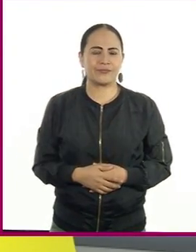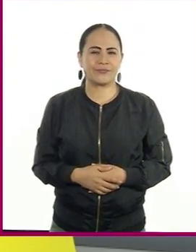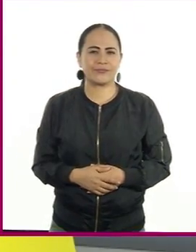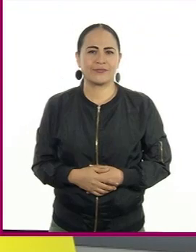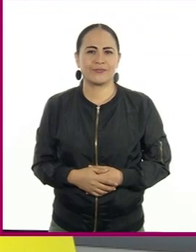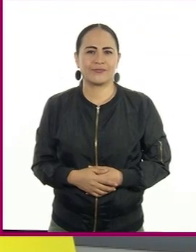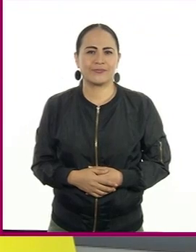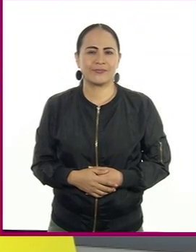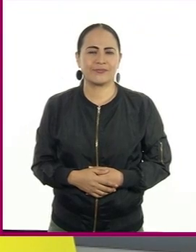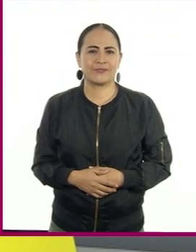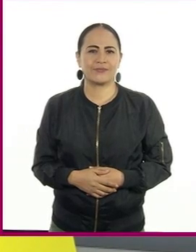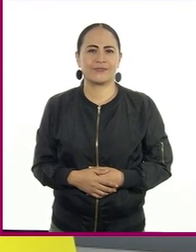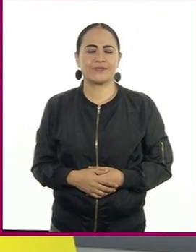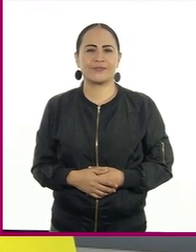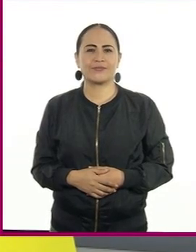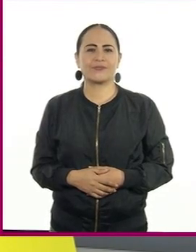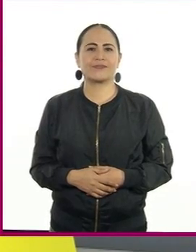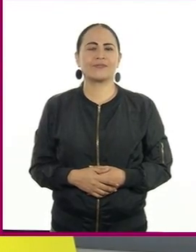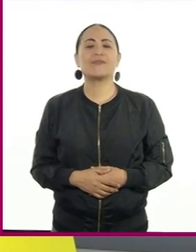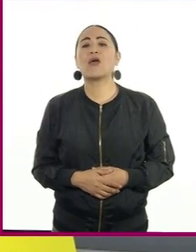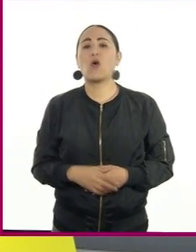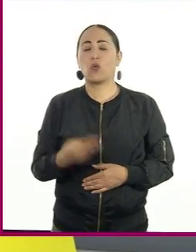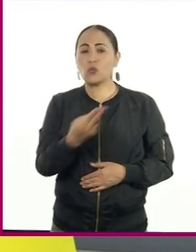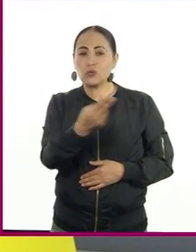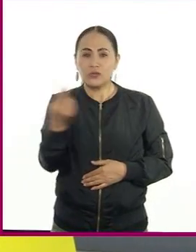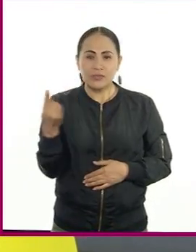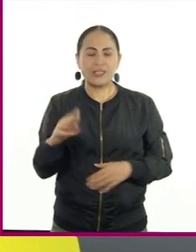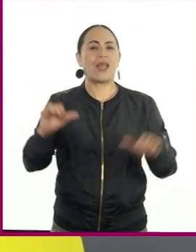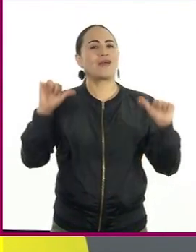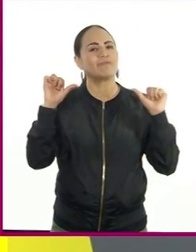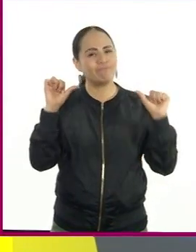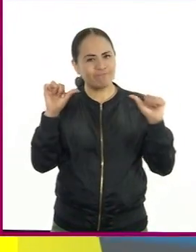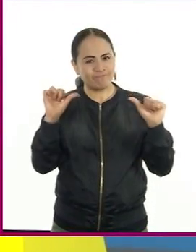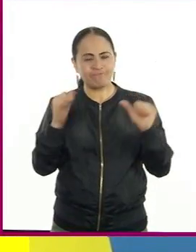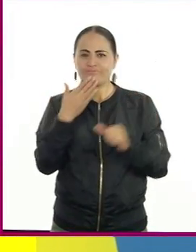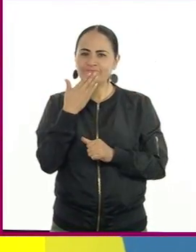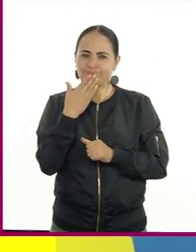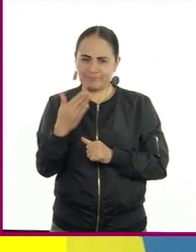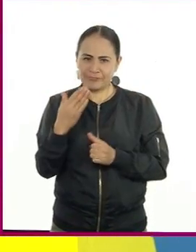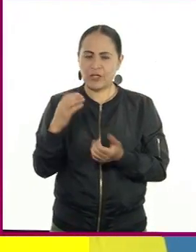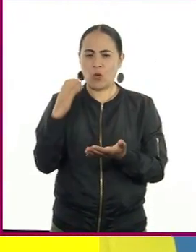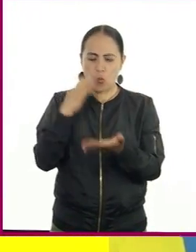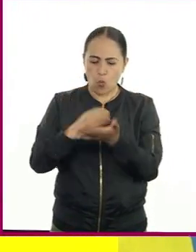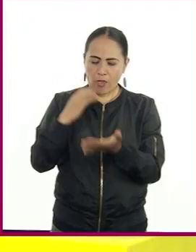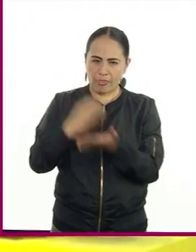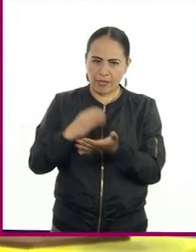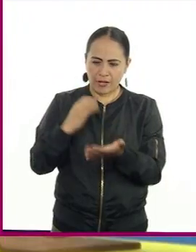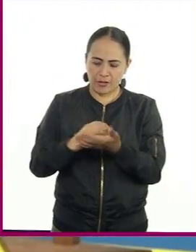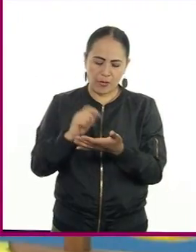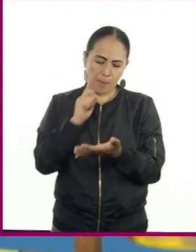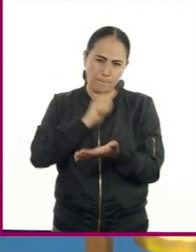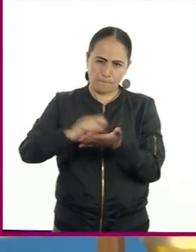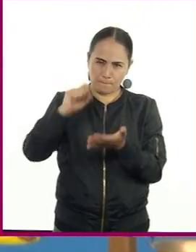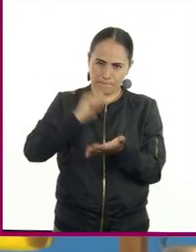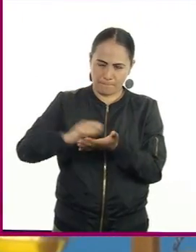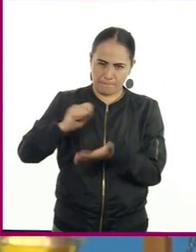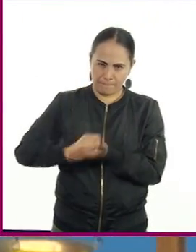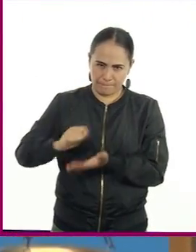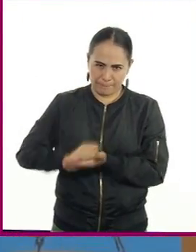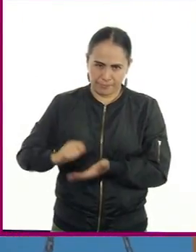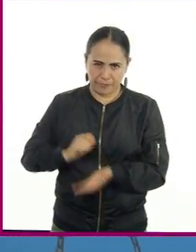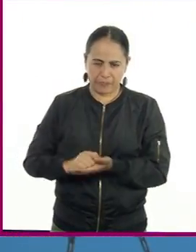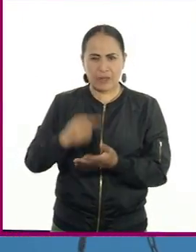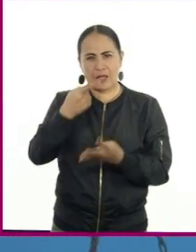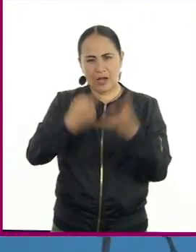Les invitamos a que se sienten cómodamente, tomen sus apuntes y presten atención a los diversos recursos de